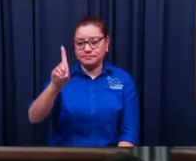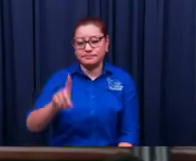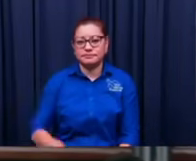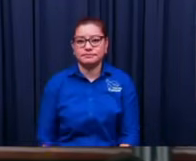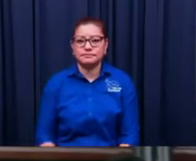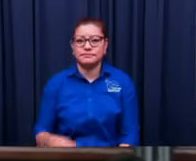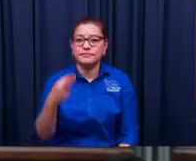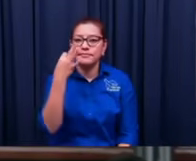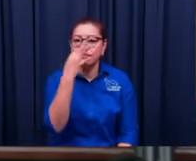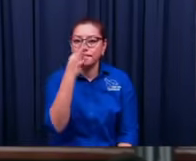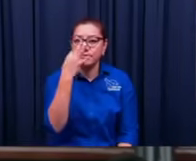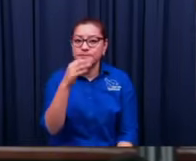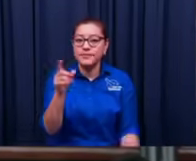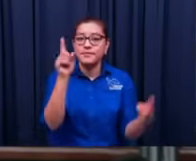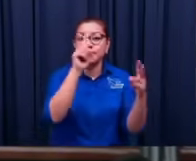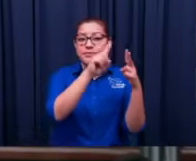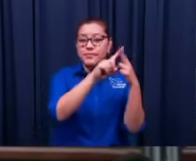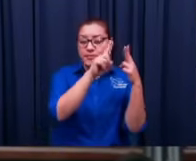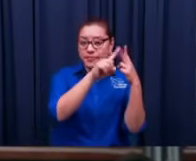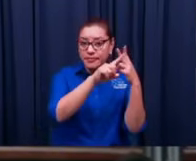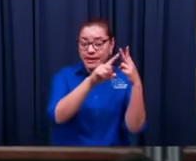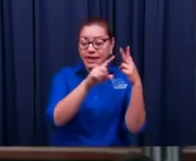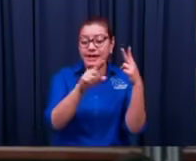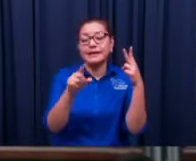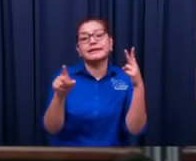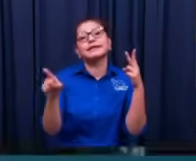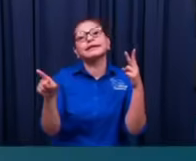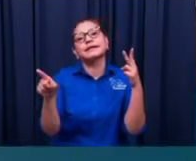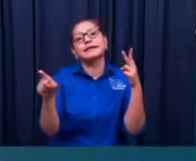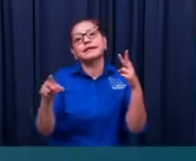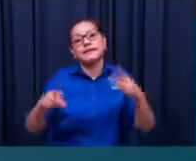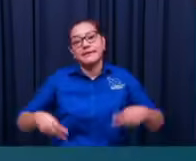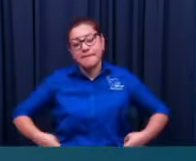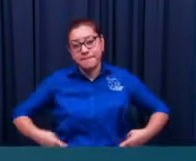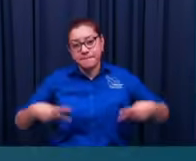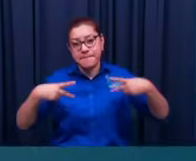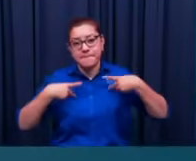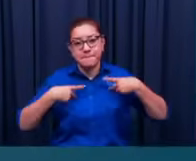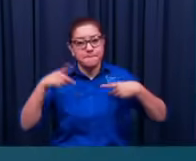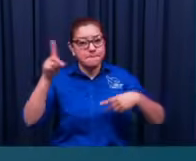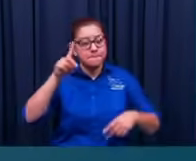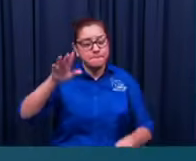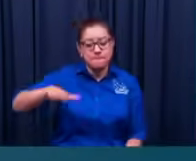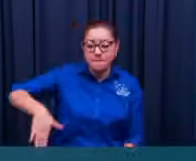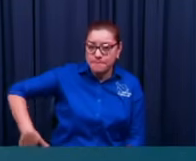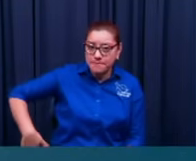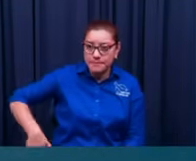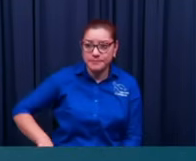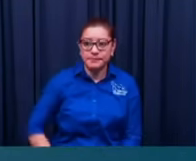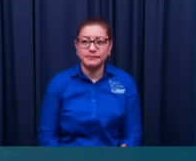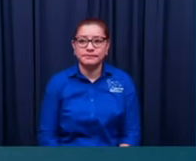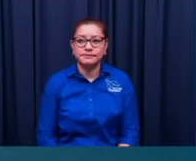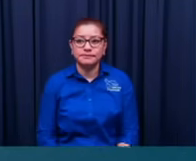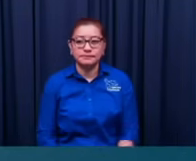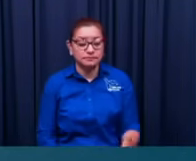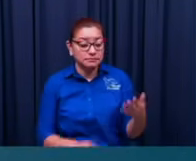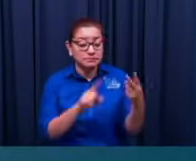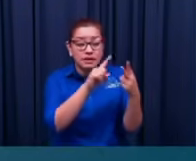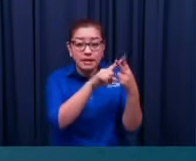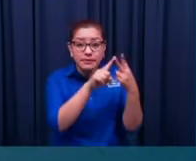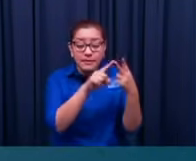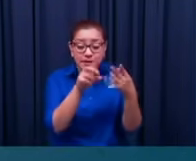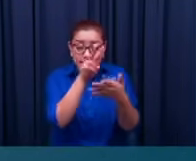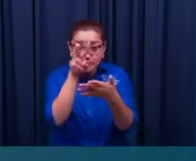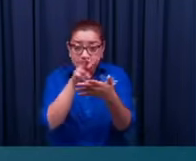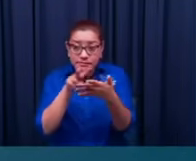Y la mujer cuyo marido no es creyente y él consiente en vivir con ella, no abandone a su marido. Pero fíjense, por